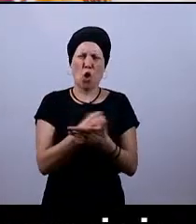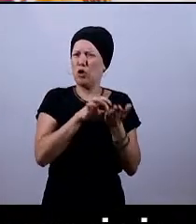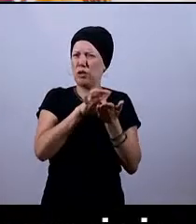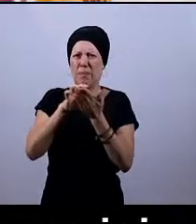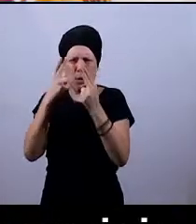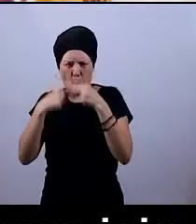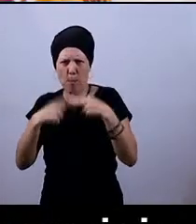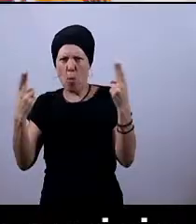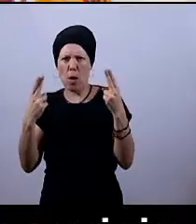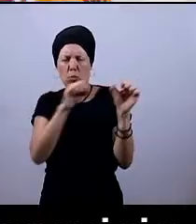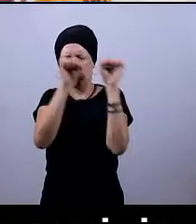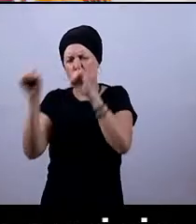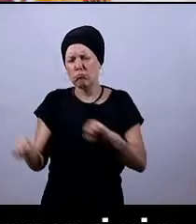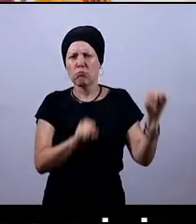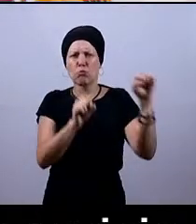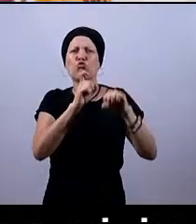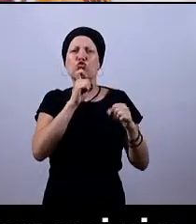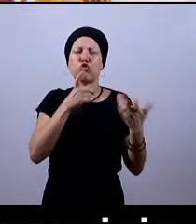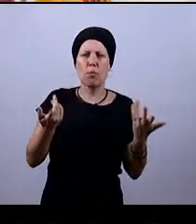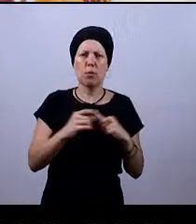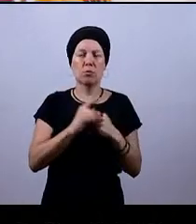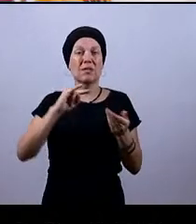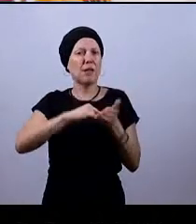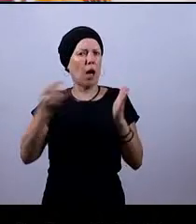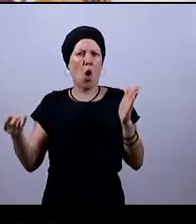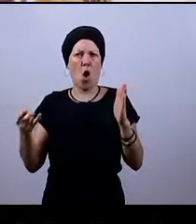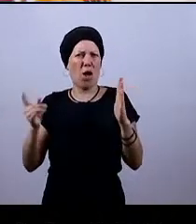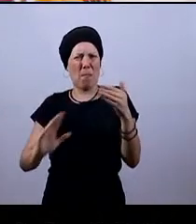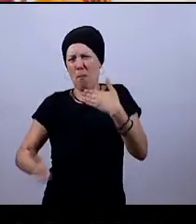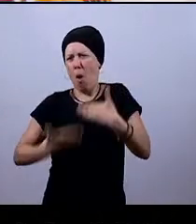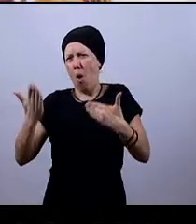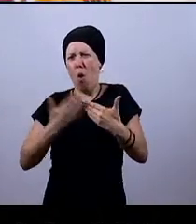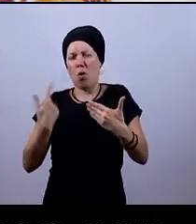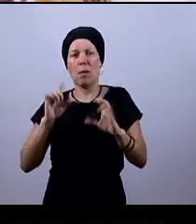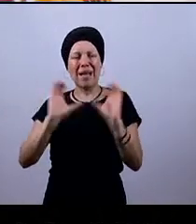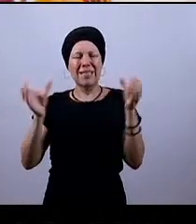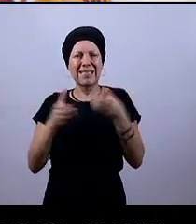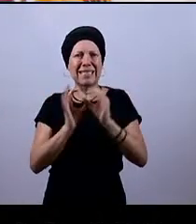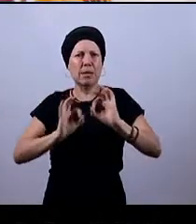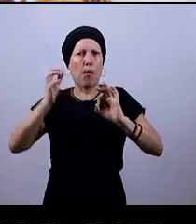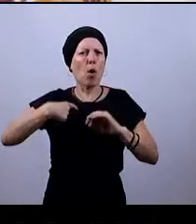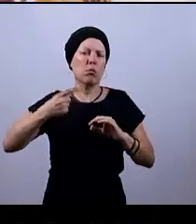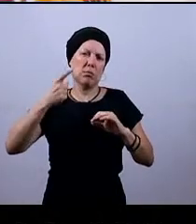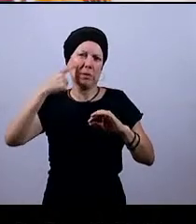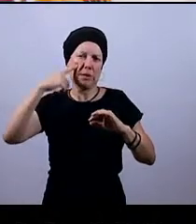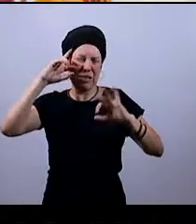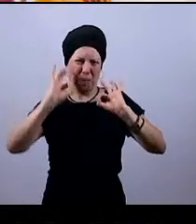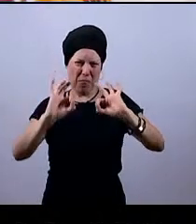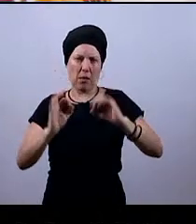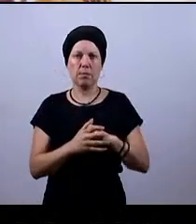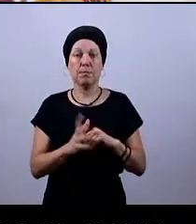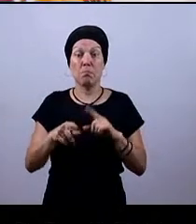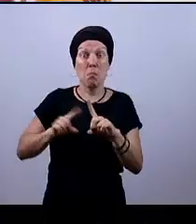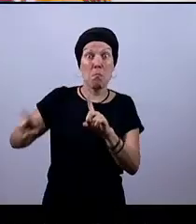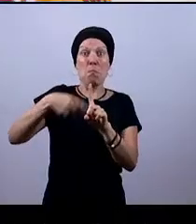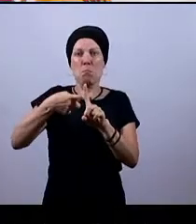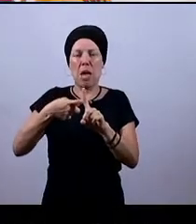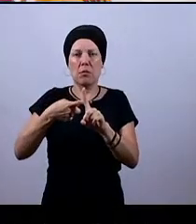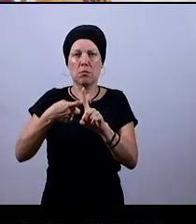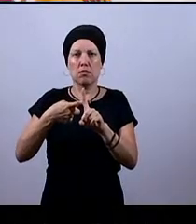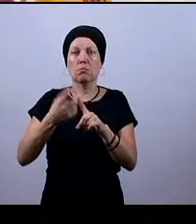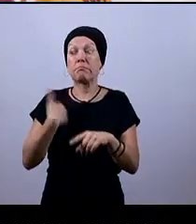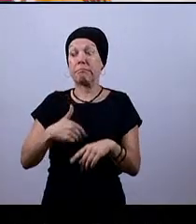públicos con tecnología avanzada y con equipos especializados. Se suma, además, al que